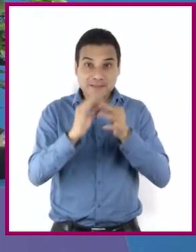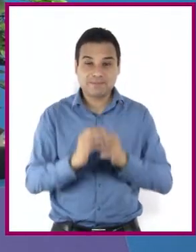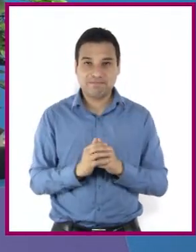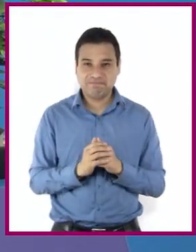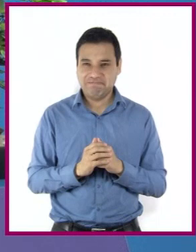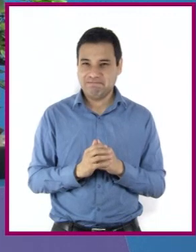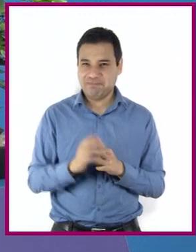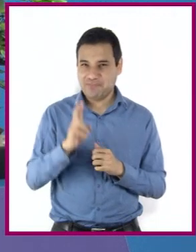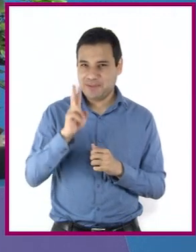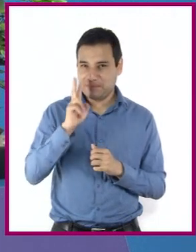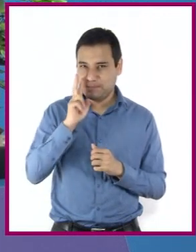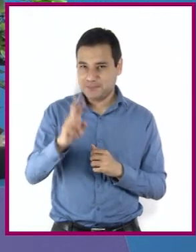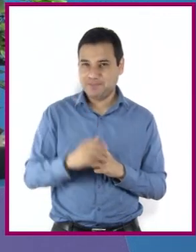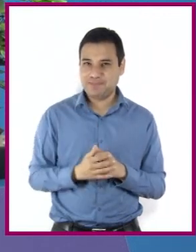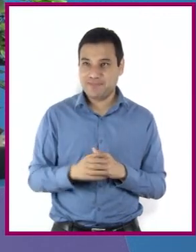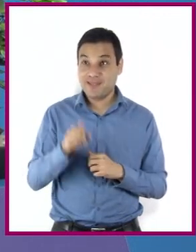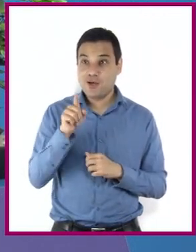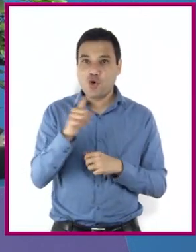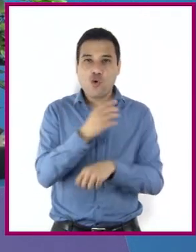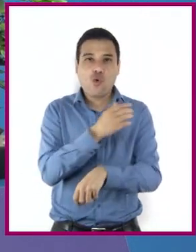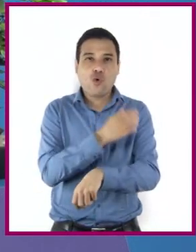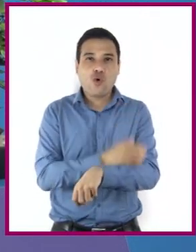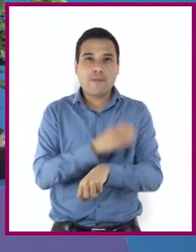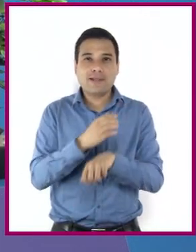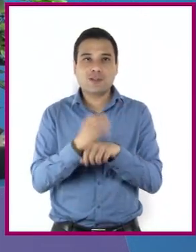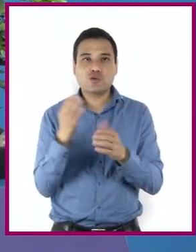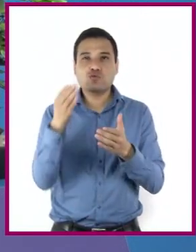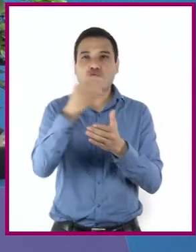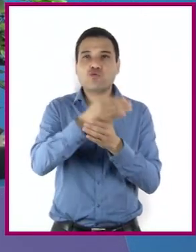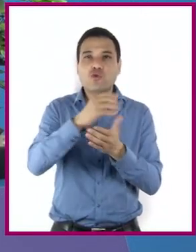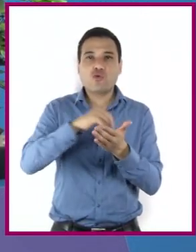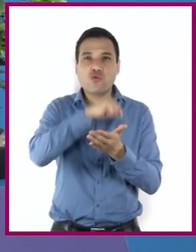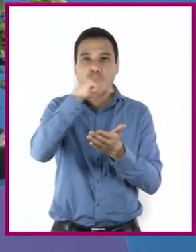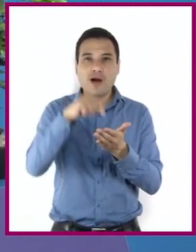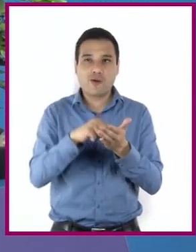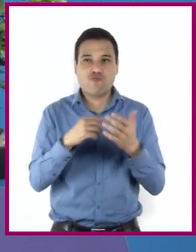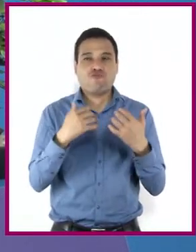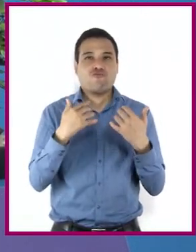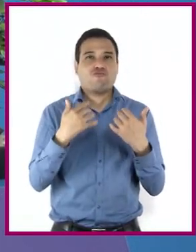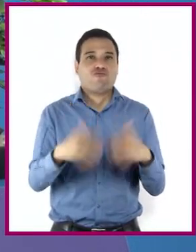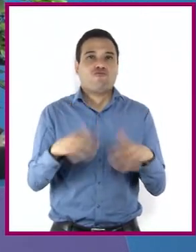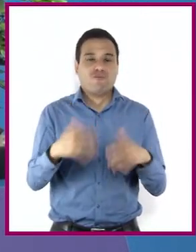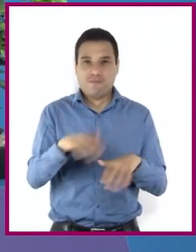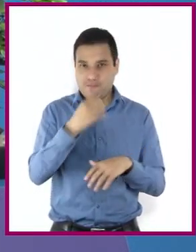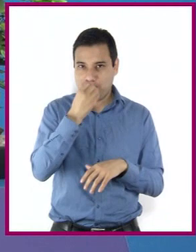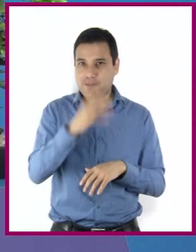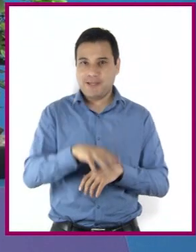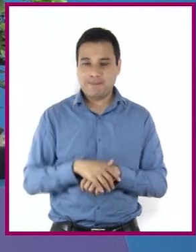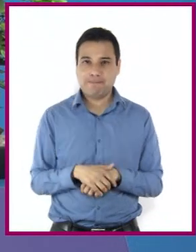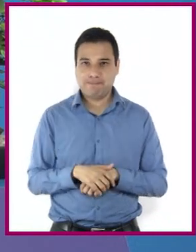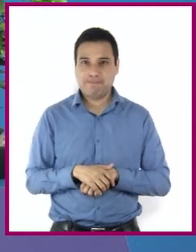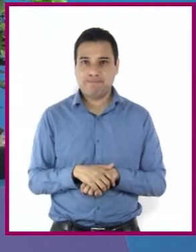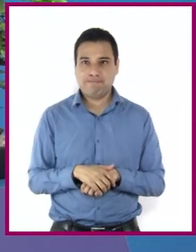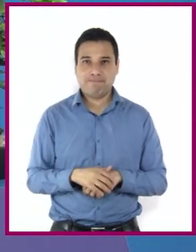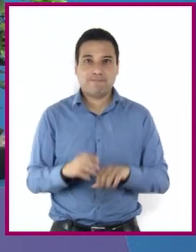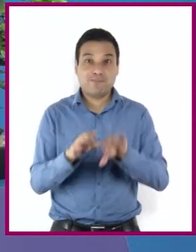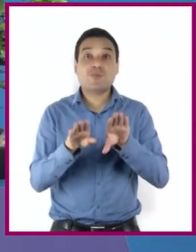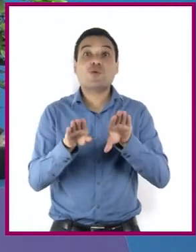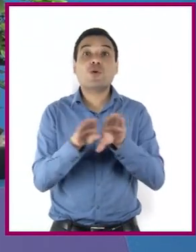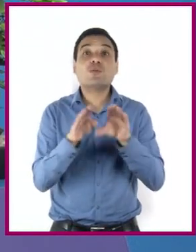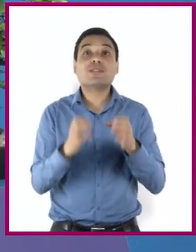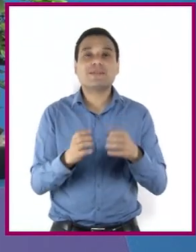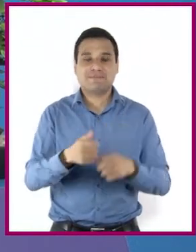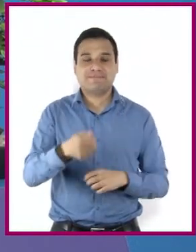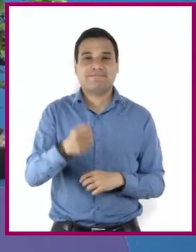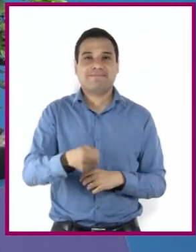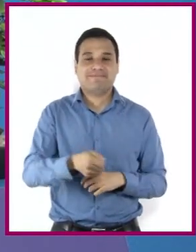Ellos fueron a un sitio que seguramente reconocerán quienes nos acompañan desde sus hogares. Mercedes y Hugo, ¿cómo están? Los